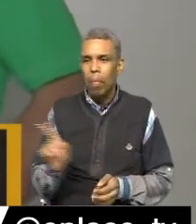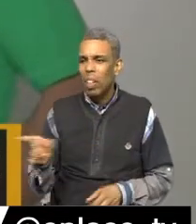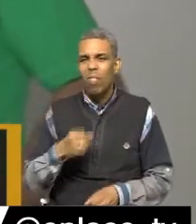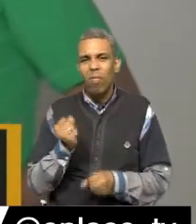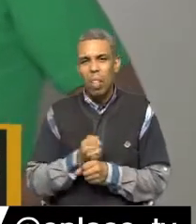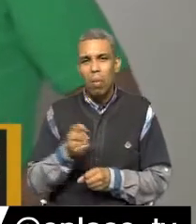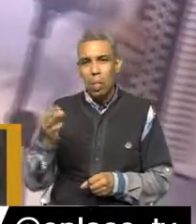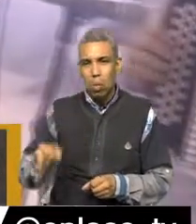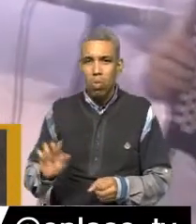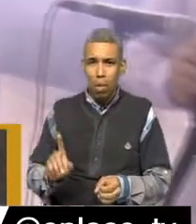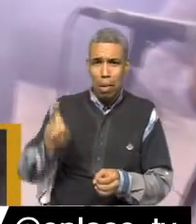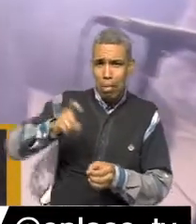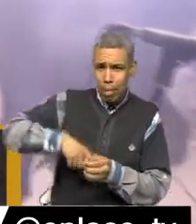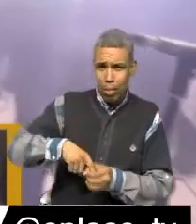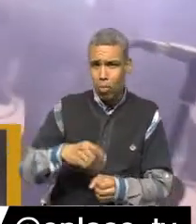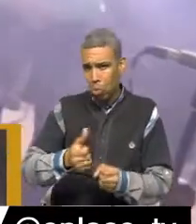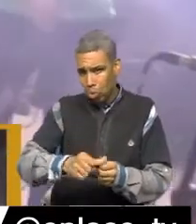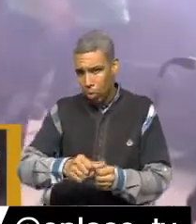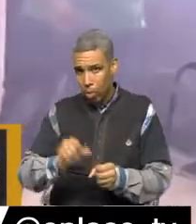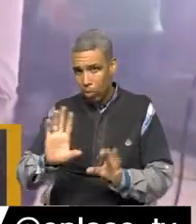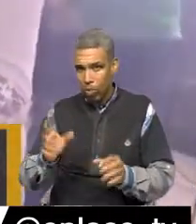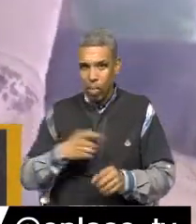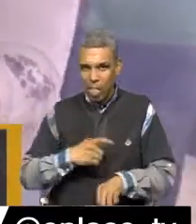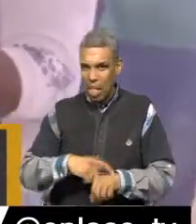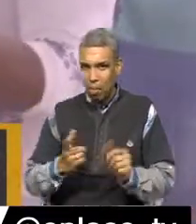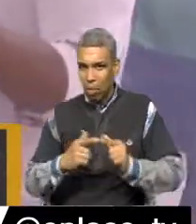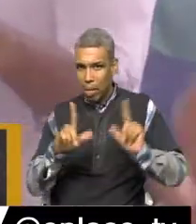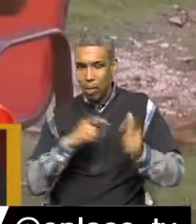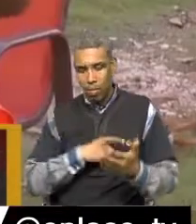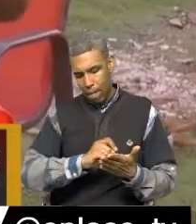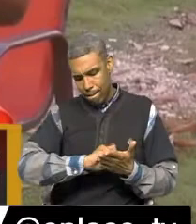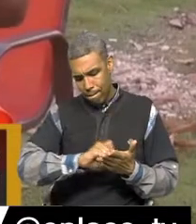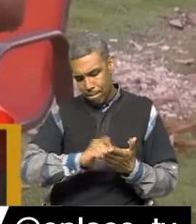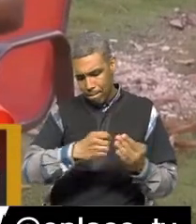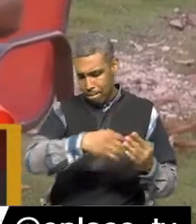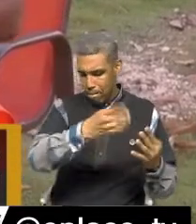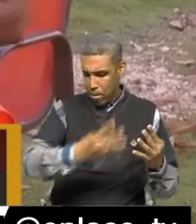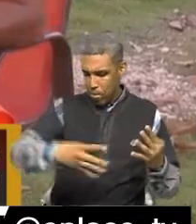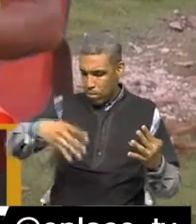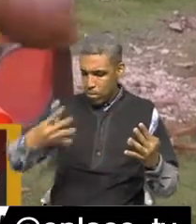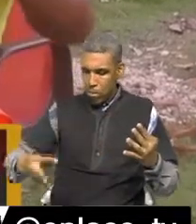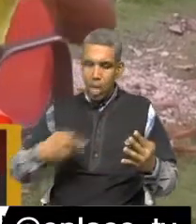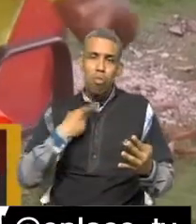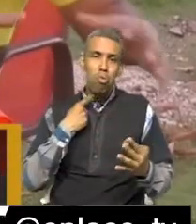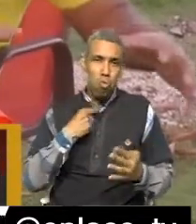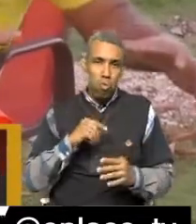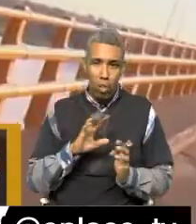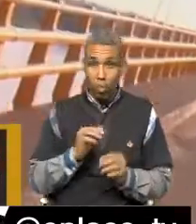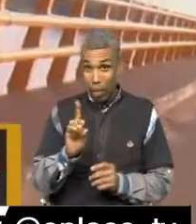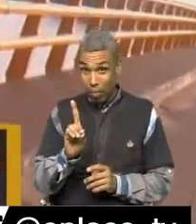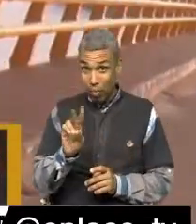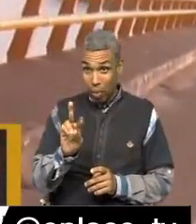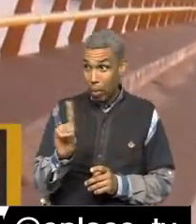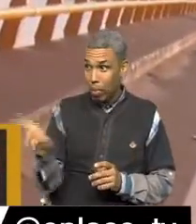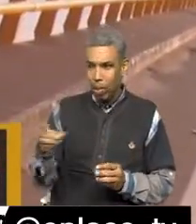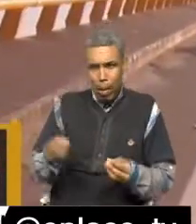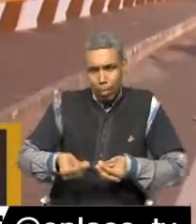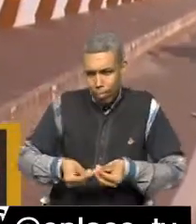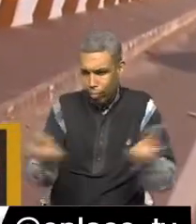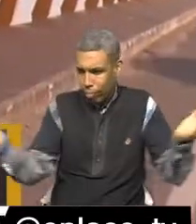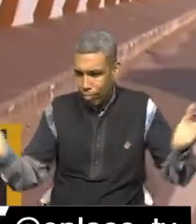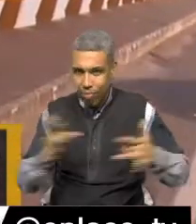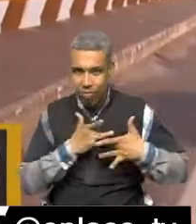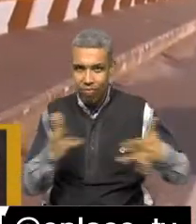petróleo, Carlos dedica su tiempo libre a crear sus canciones y luego a obsequiarlas a su público, como lo hace con su reciente CD, el cual hace llegar como cortesía a todas